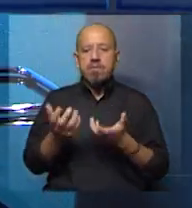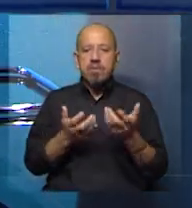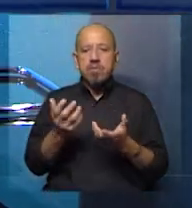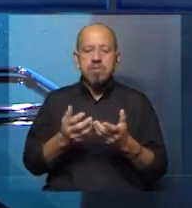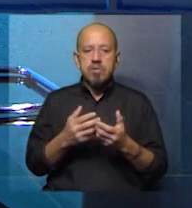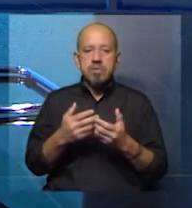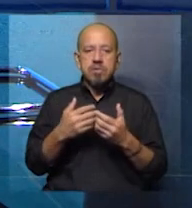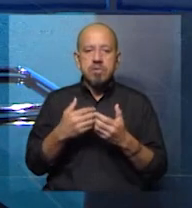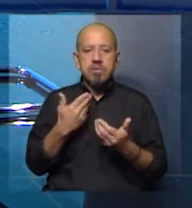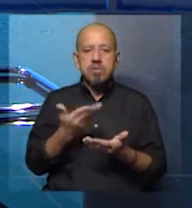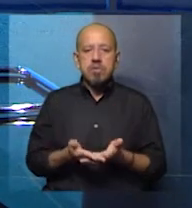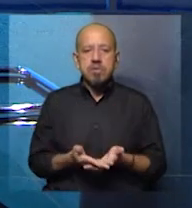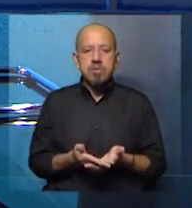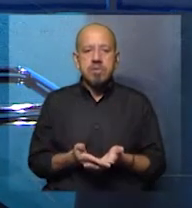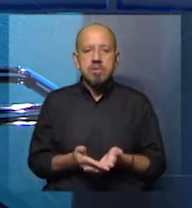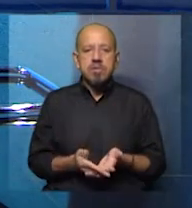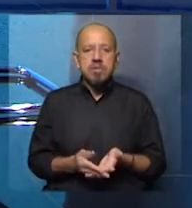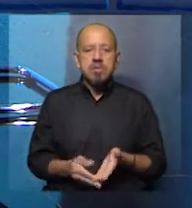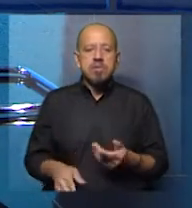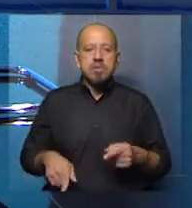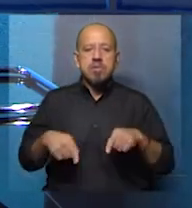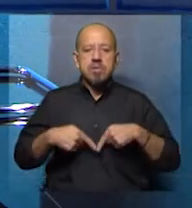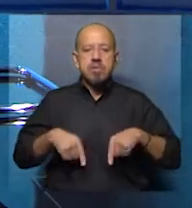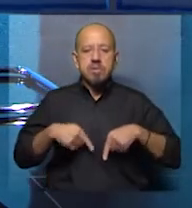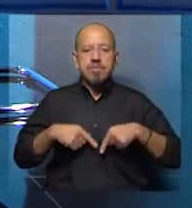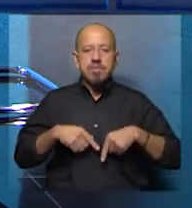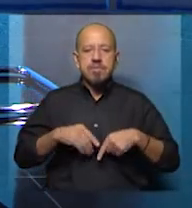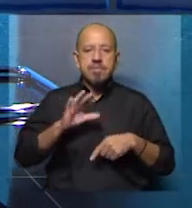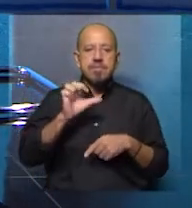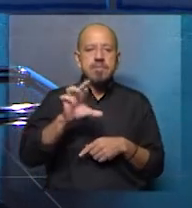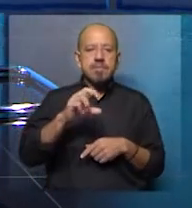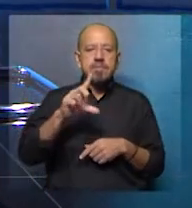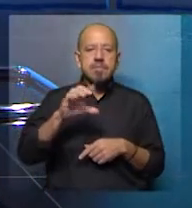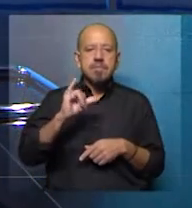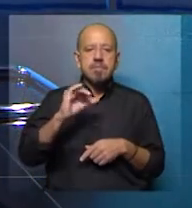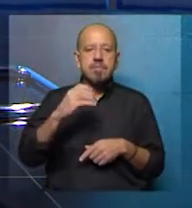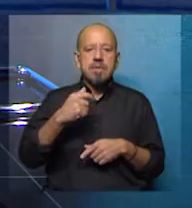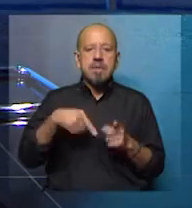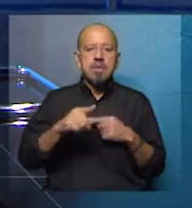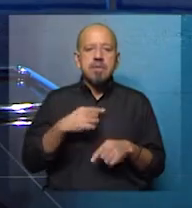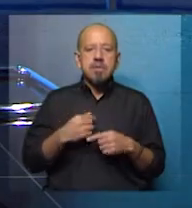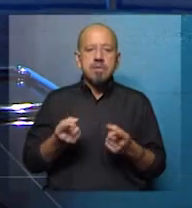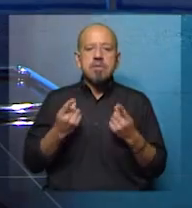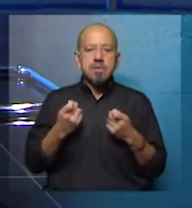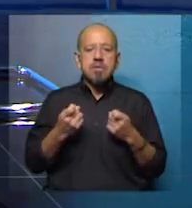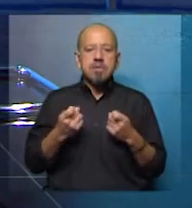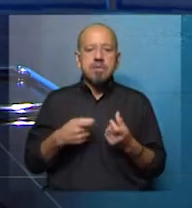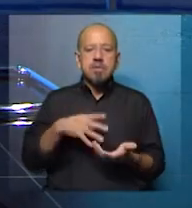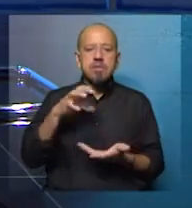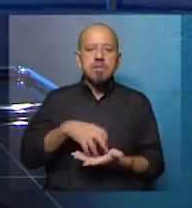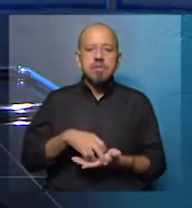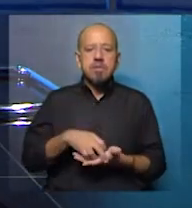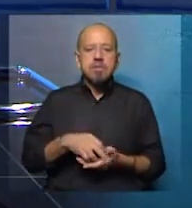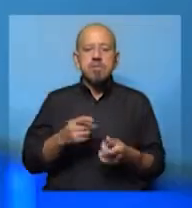exactamente la intendencia ya con erlich había pensado que Montevideo necesitaba un centro de